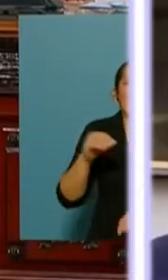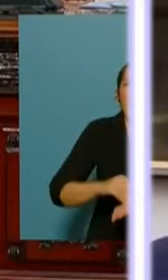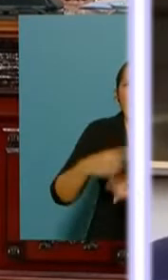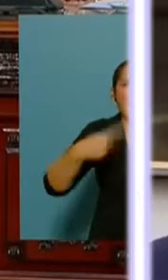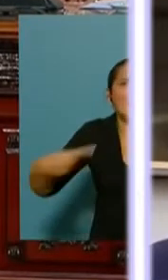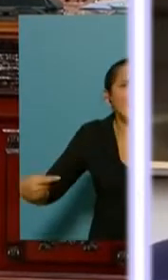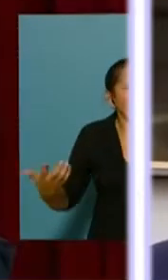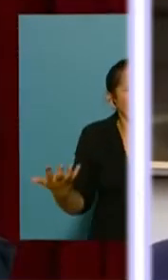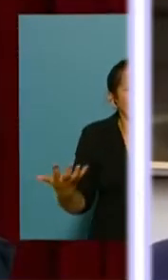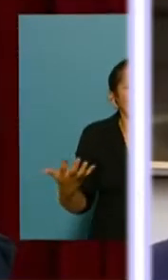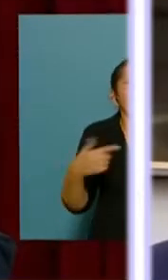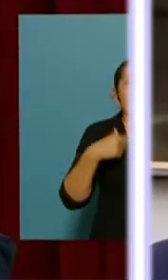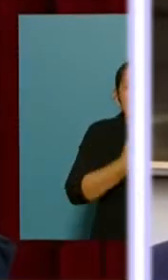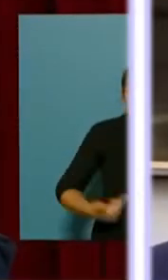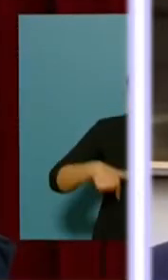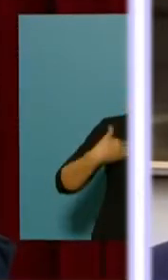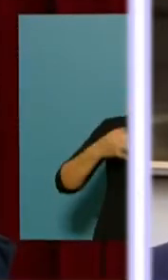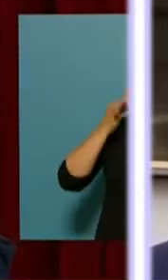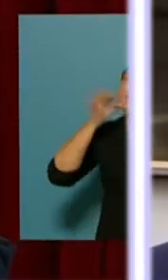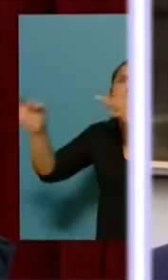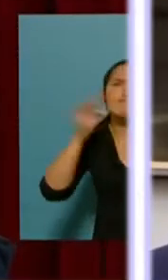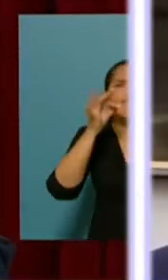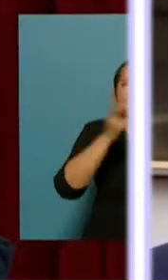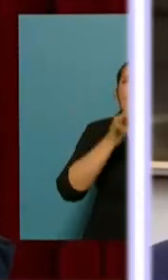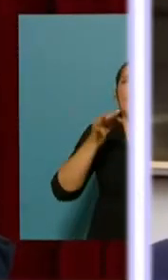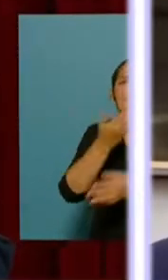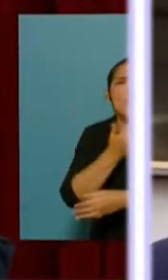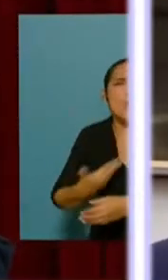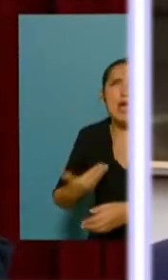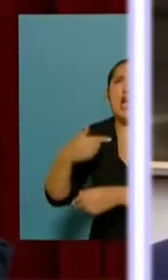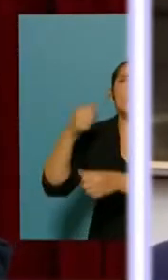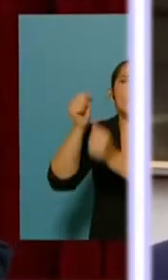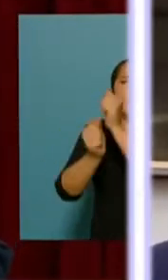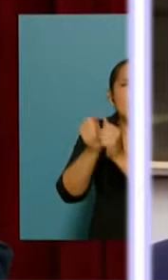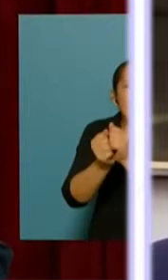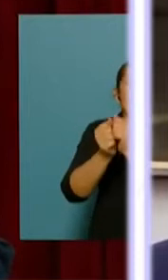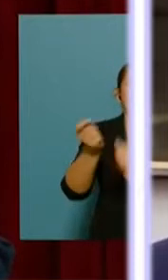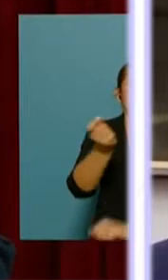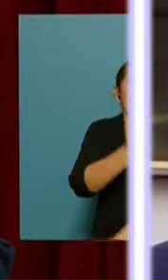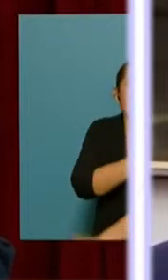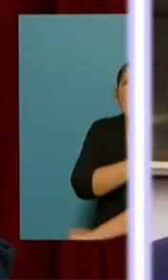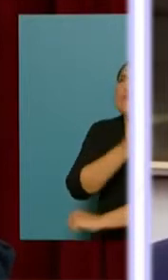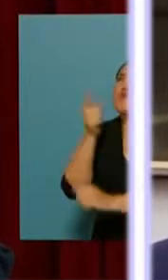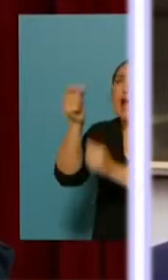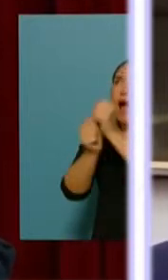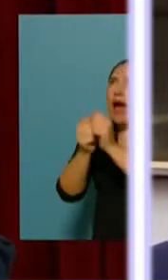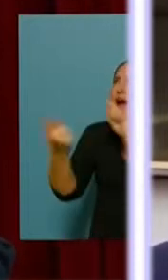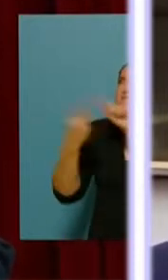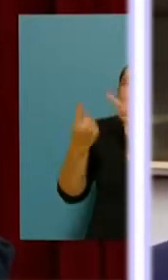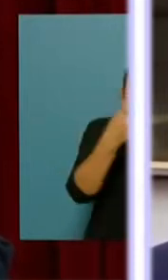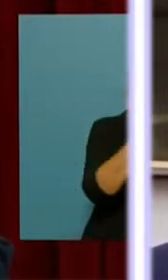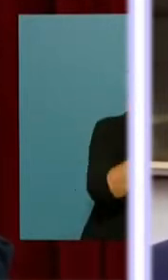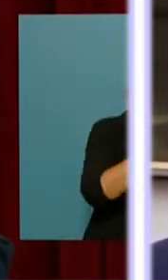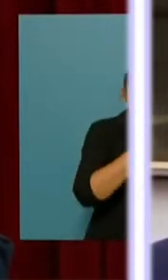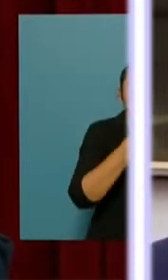dan pistas de los consensos y de los disensos. Y me parece que este discurso presidencial posiblemente pase a la historia por ser